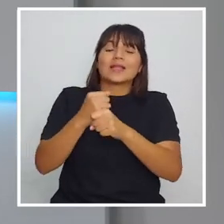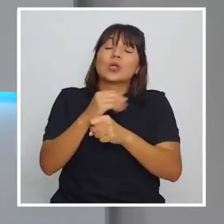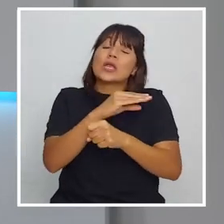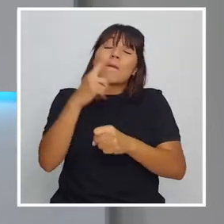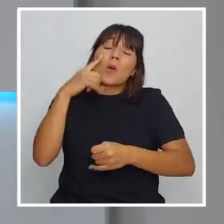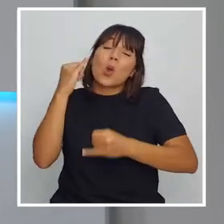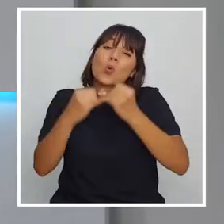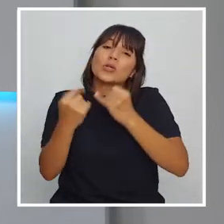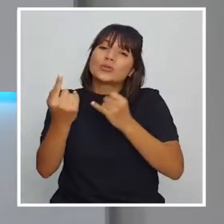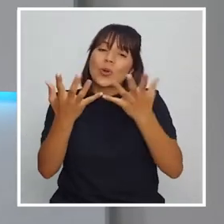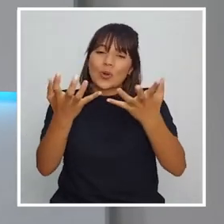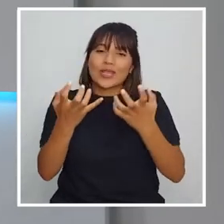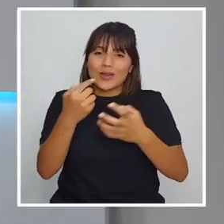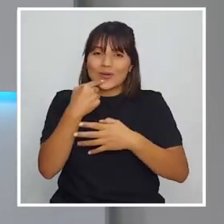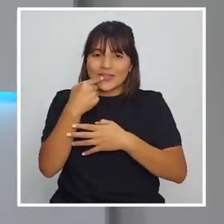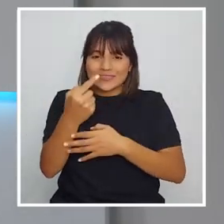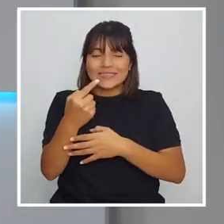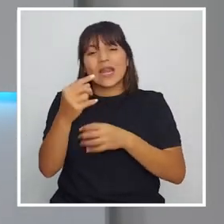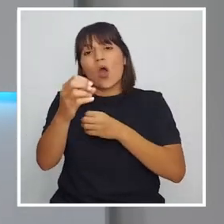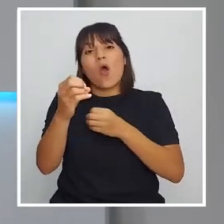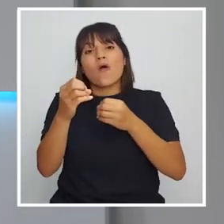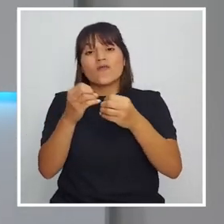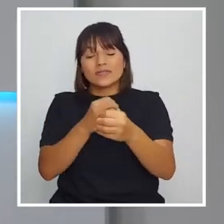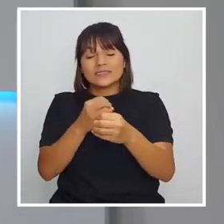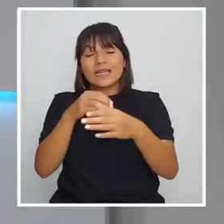que la oficina en su página web